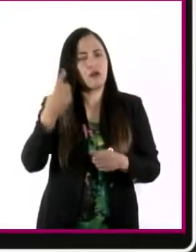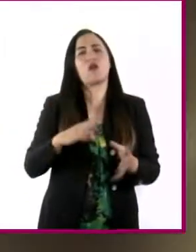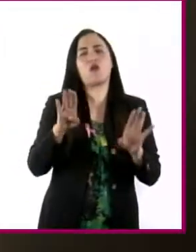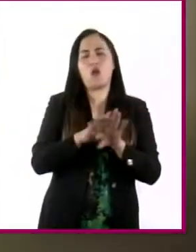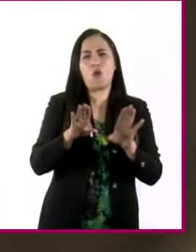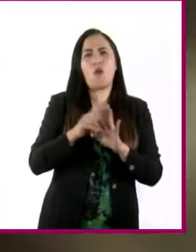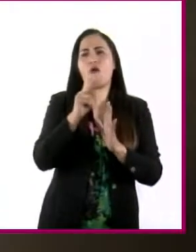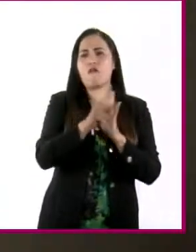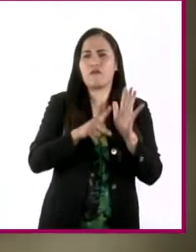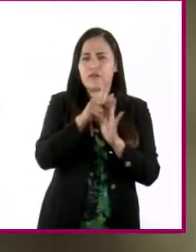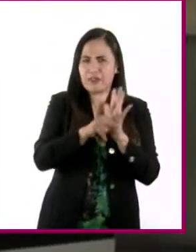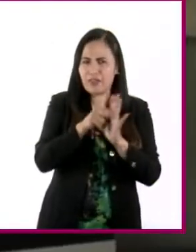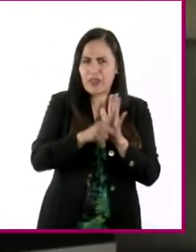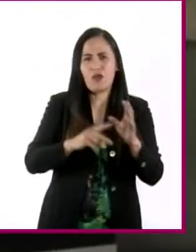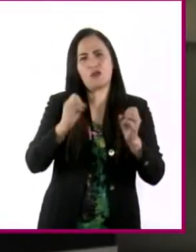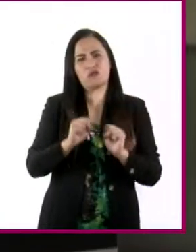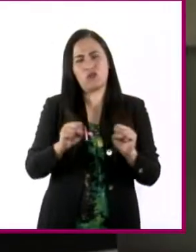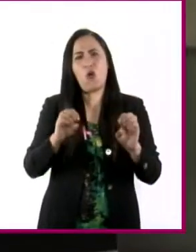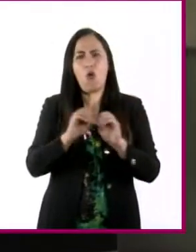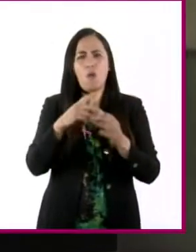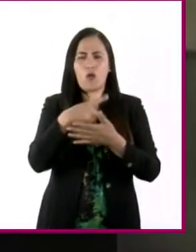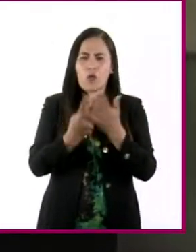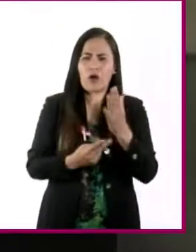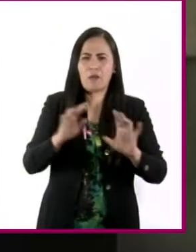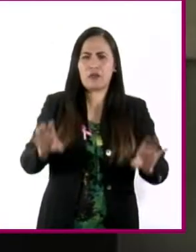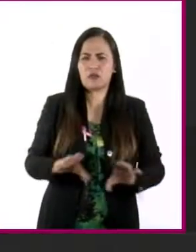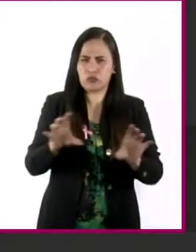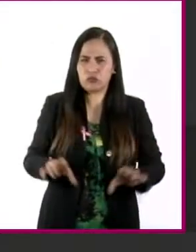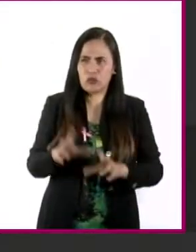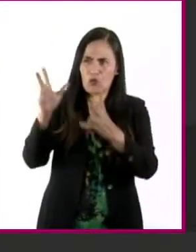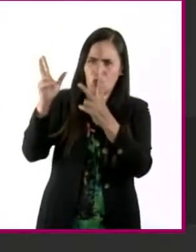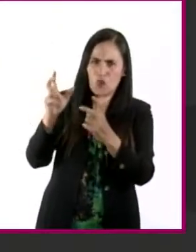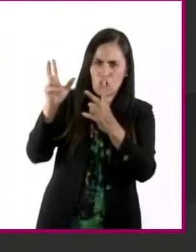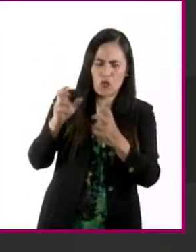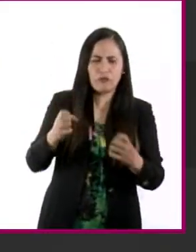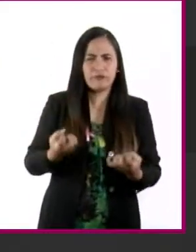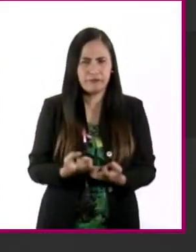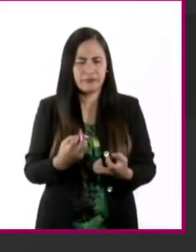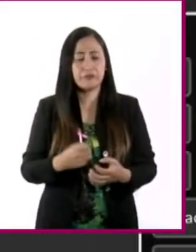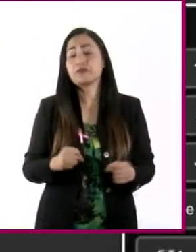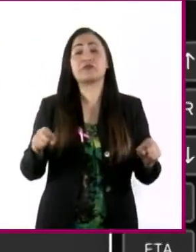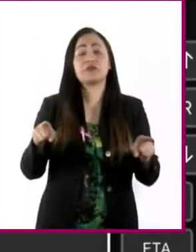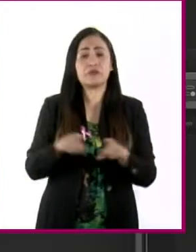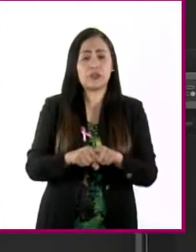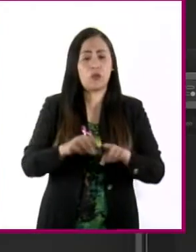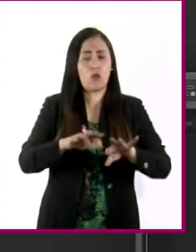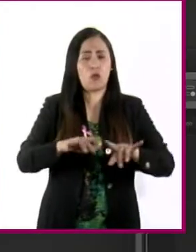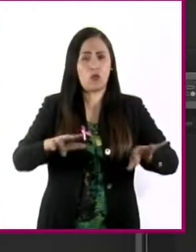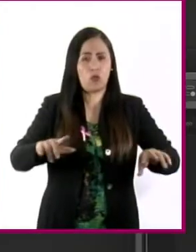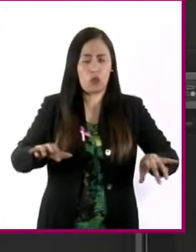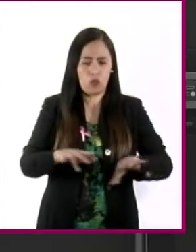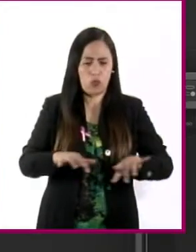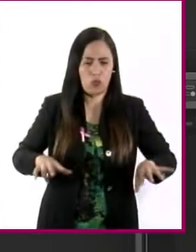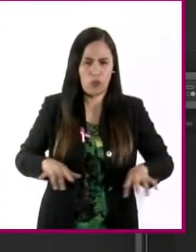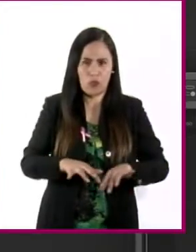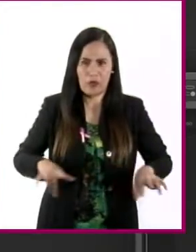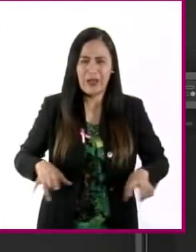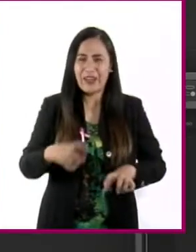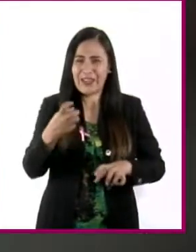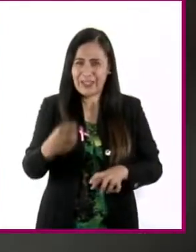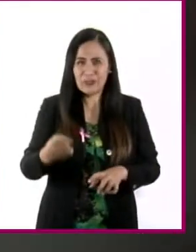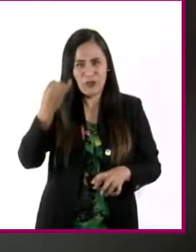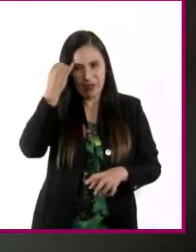funciona. También se puede descargar fácil y gratuitamente aplicaciones parlantes y con lector de voz, aunque casi todos los dispositivos móviles ya las traen integradas.